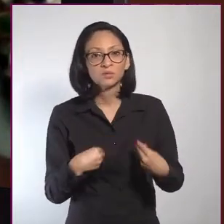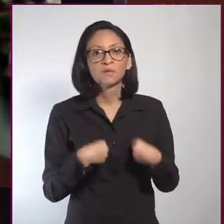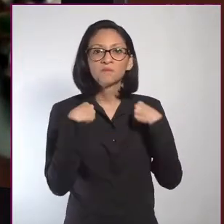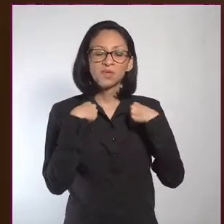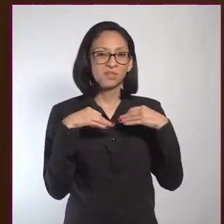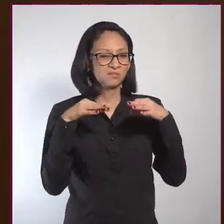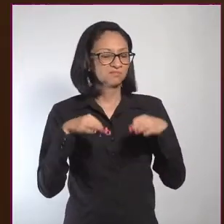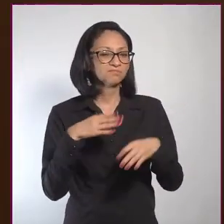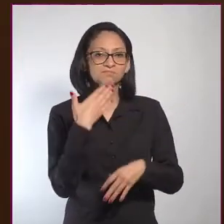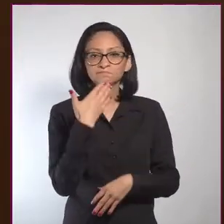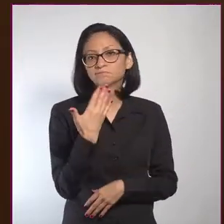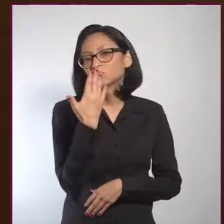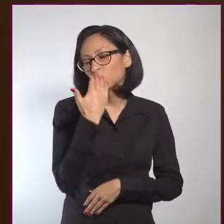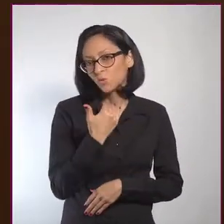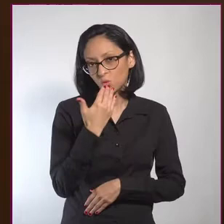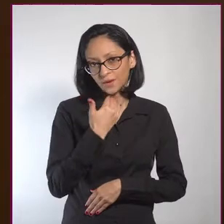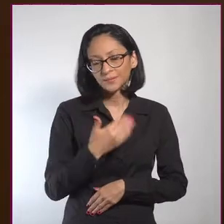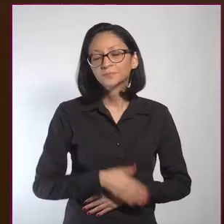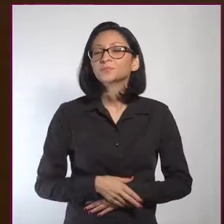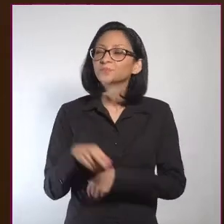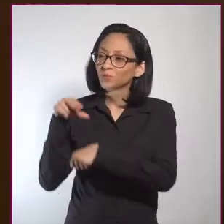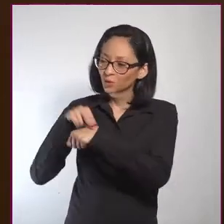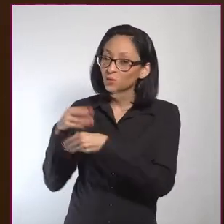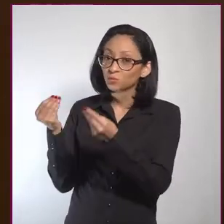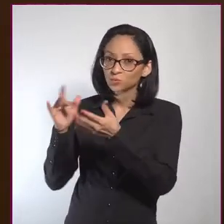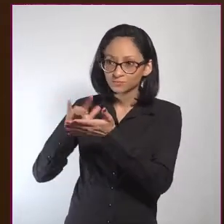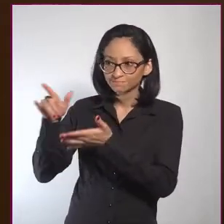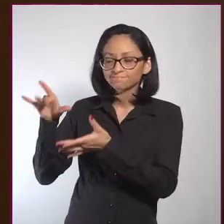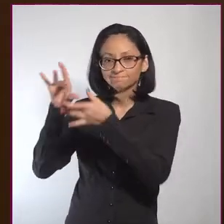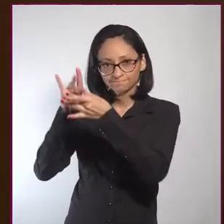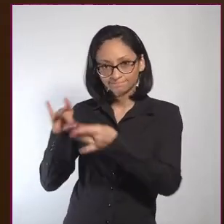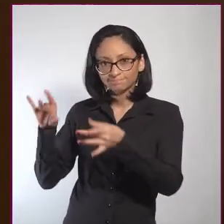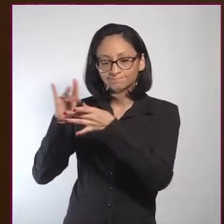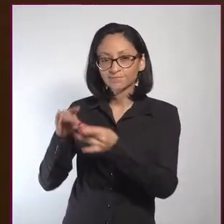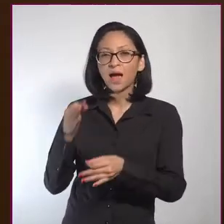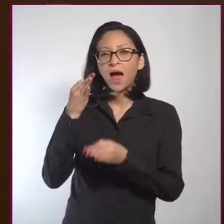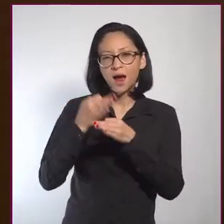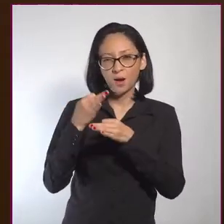vida. Doctor, muchísimas gracias por toda la información que nos comparte.